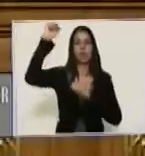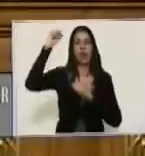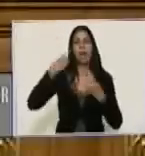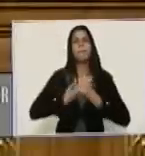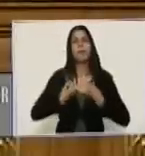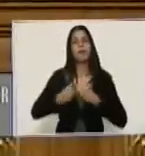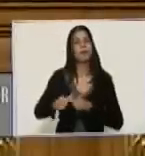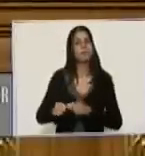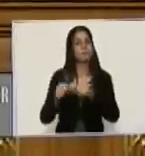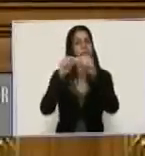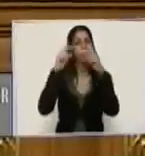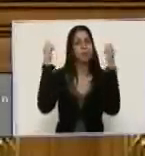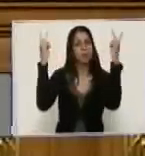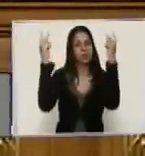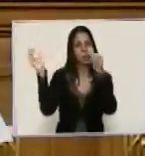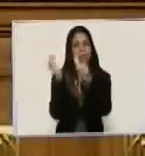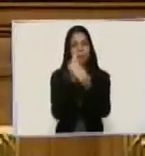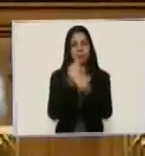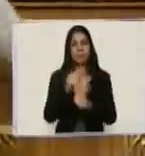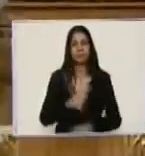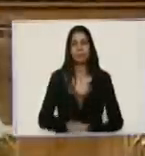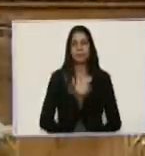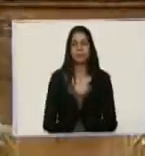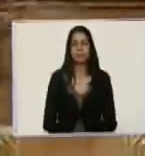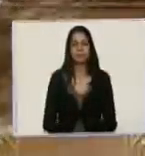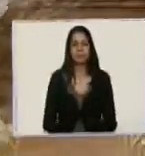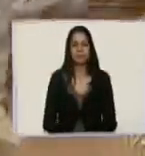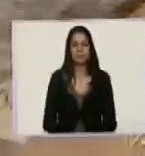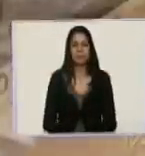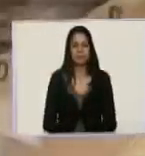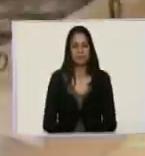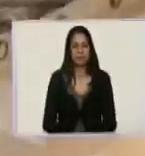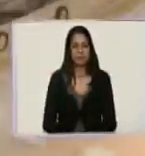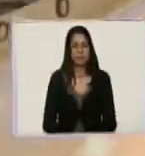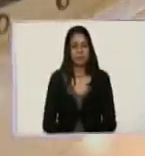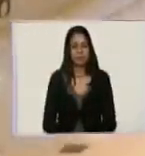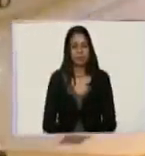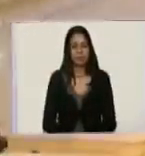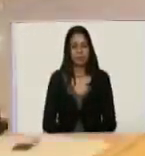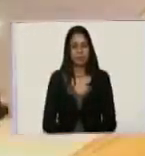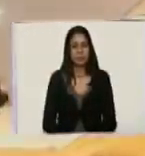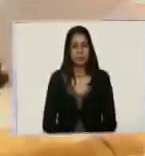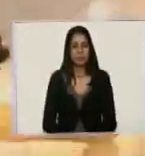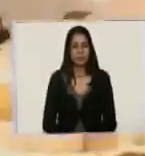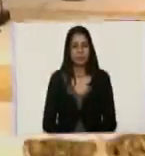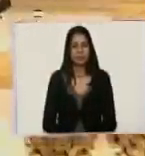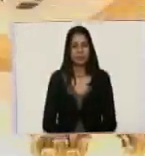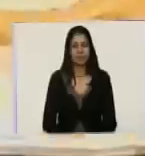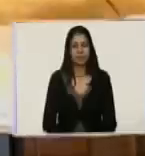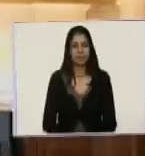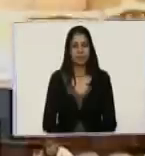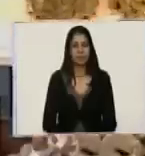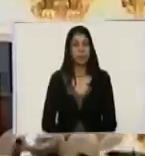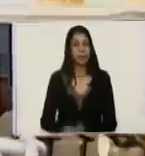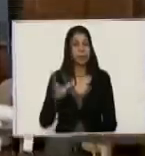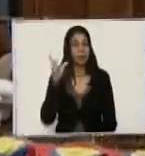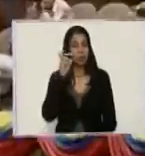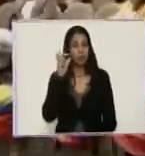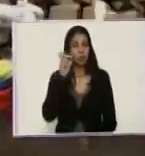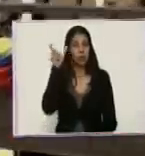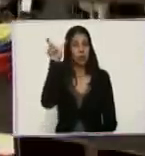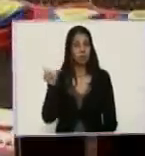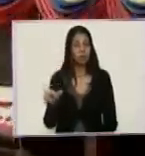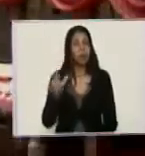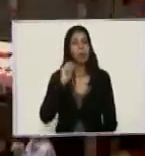camaradas. escuchábamos la toma de